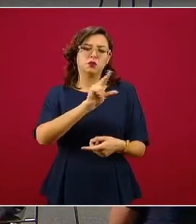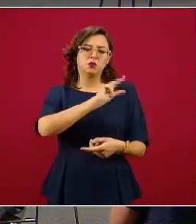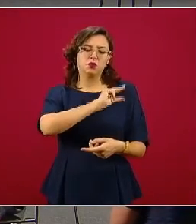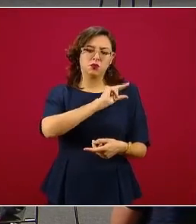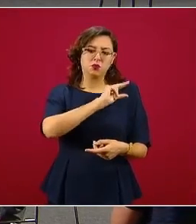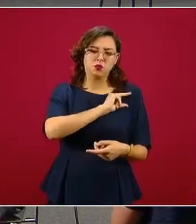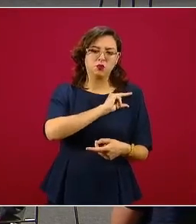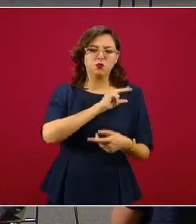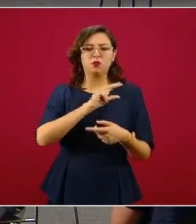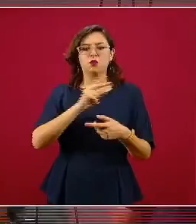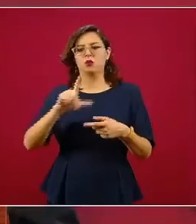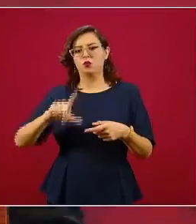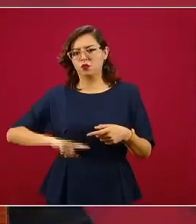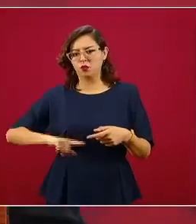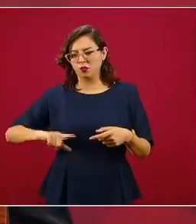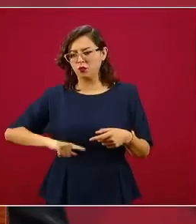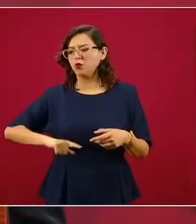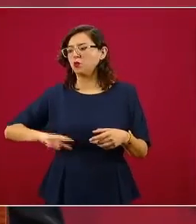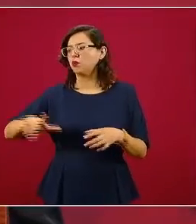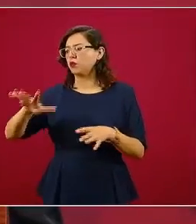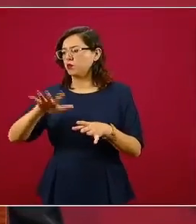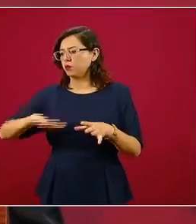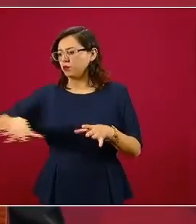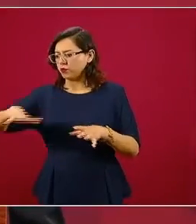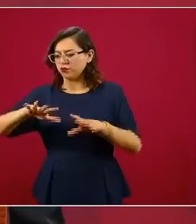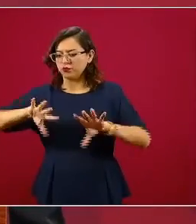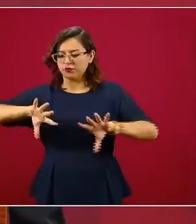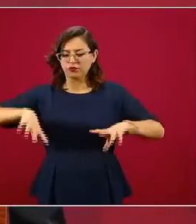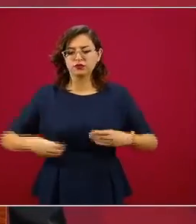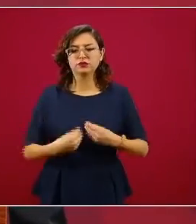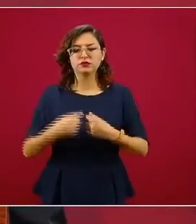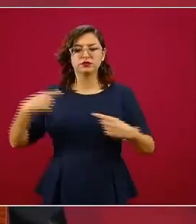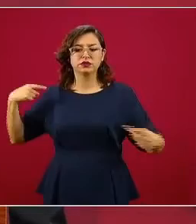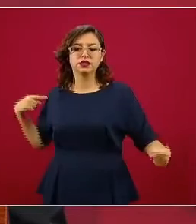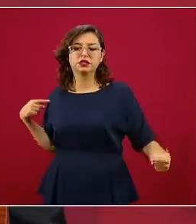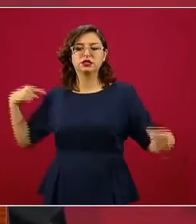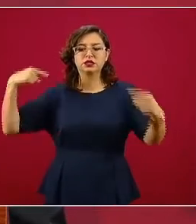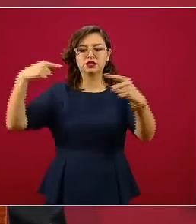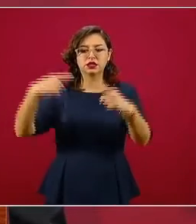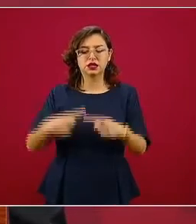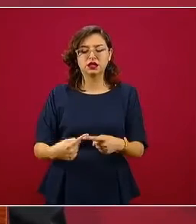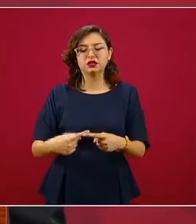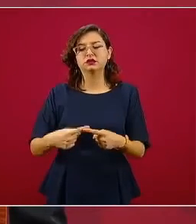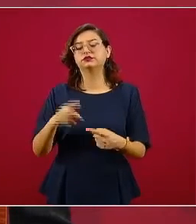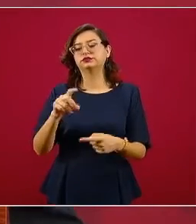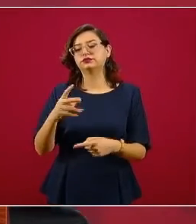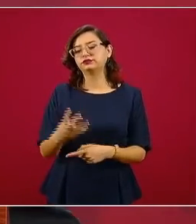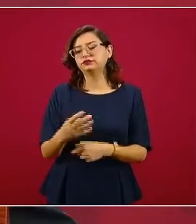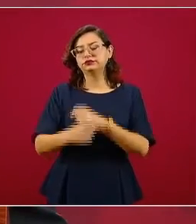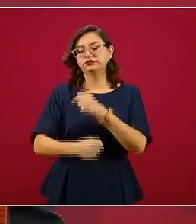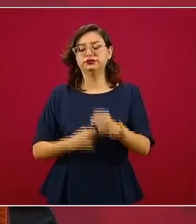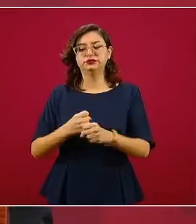sector social. Nuestro Sistema Nacional está cumpliendo 34 años, nació un 6 de mayo de